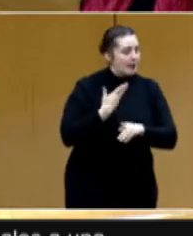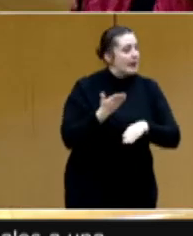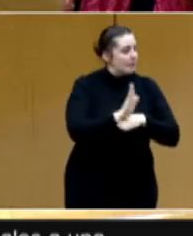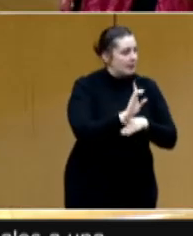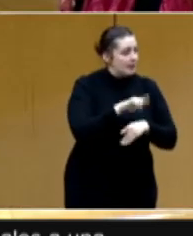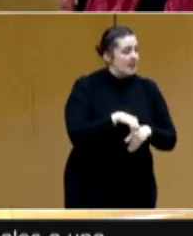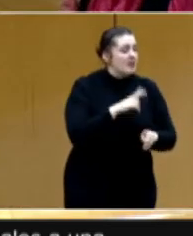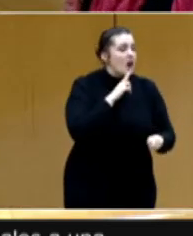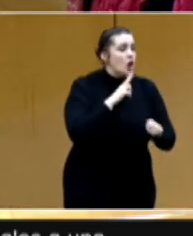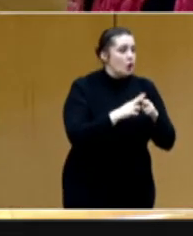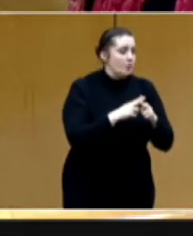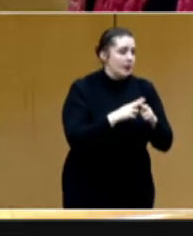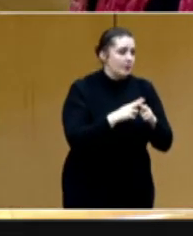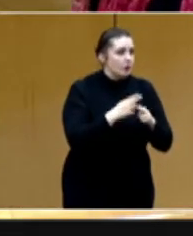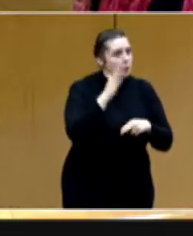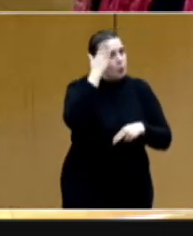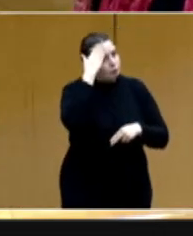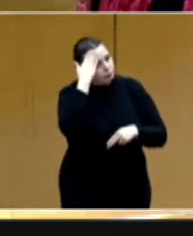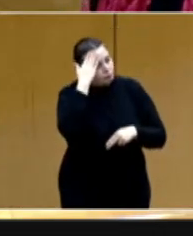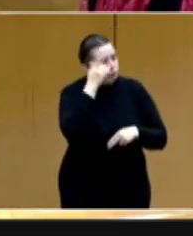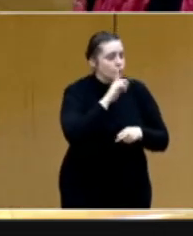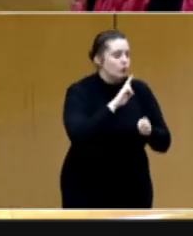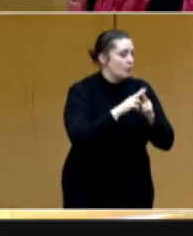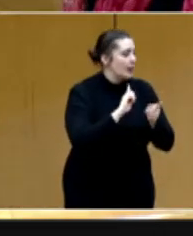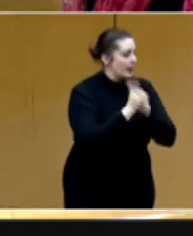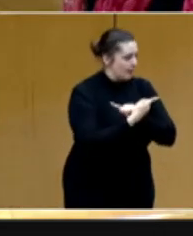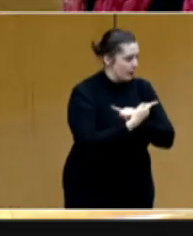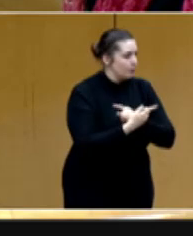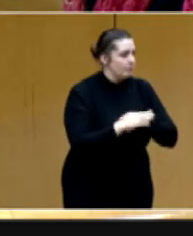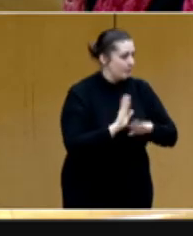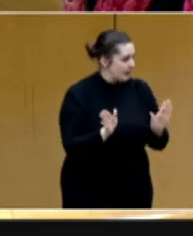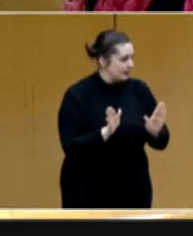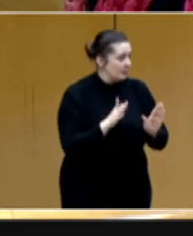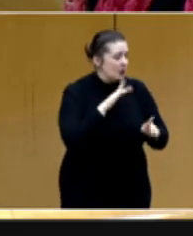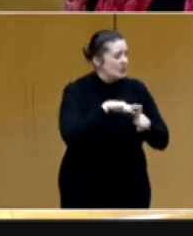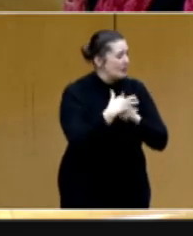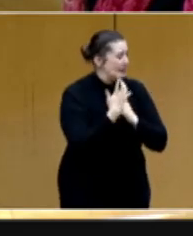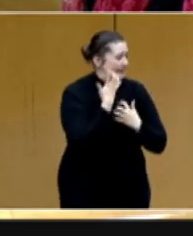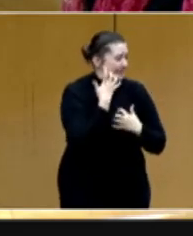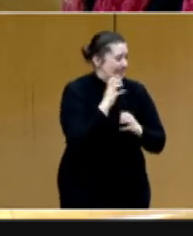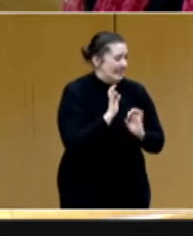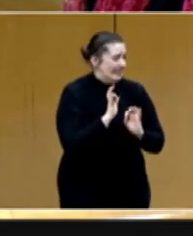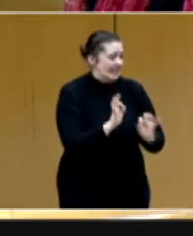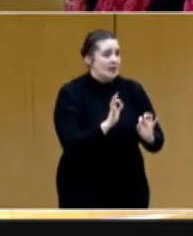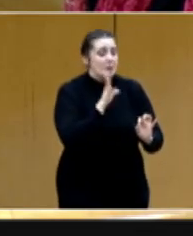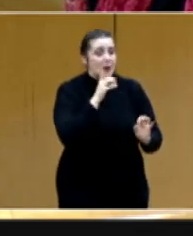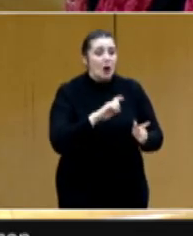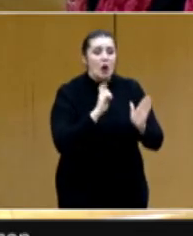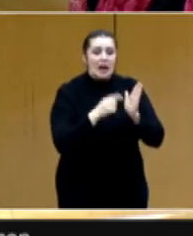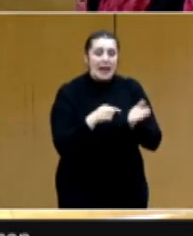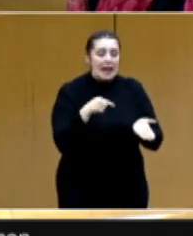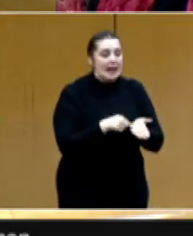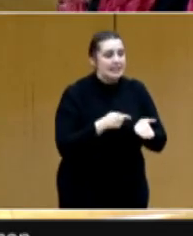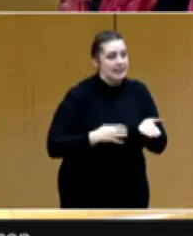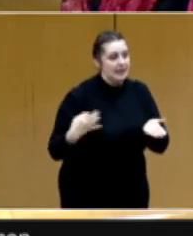de nombre con respecto al tutor pero solo en apariencia porque el fondo de la ley lo que exige Es